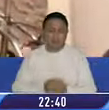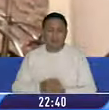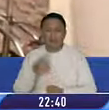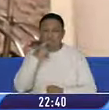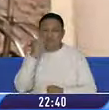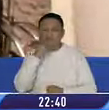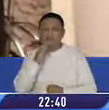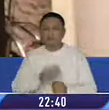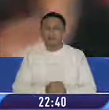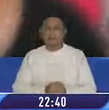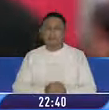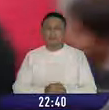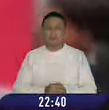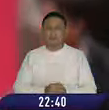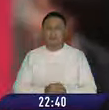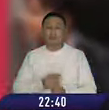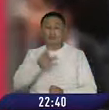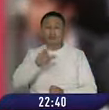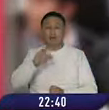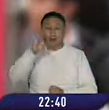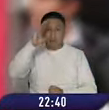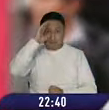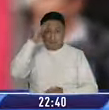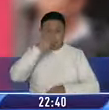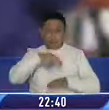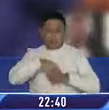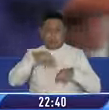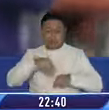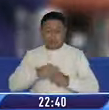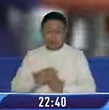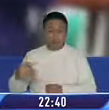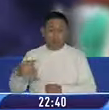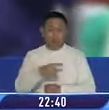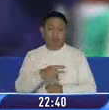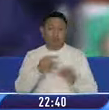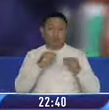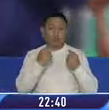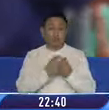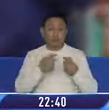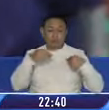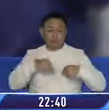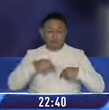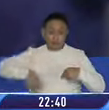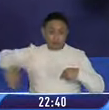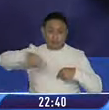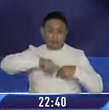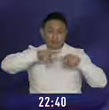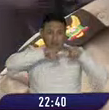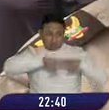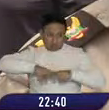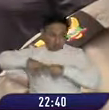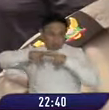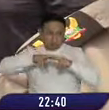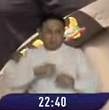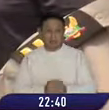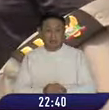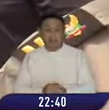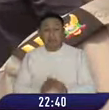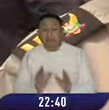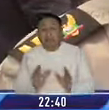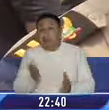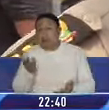apestaba? Como a formol. Personal de la Policía Nacional también intervino con unidades que revisaron los predios de la institución.